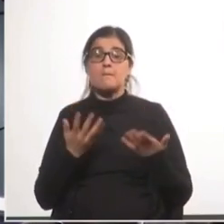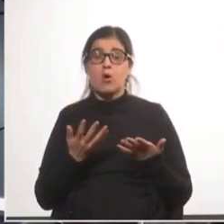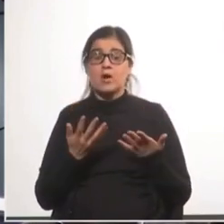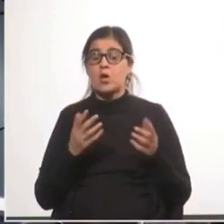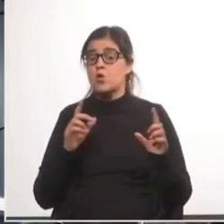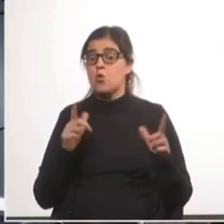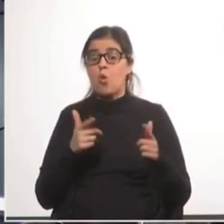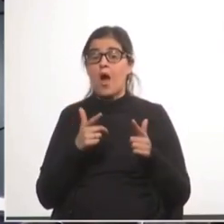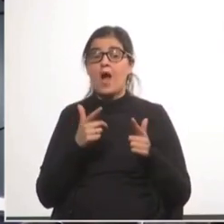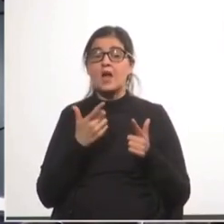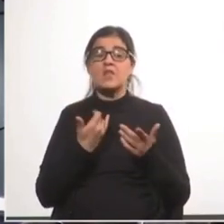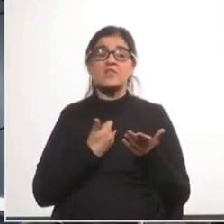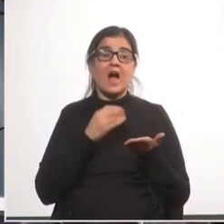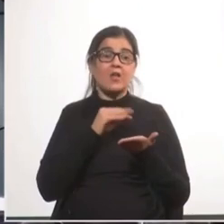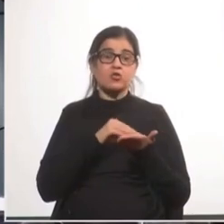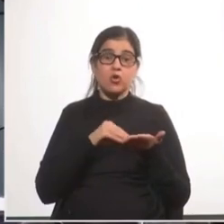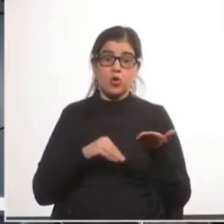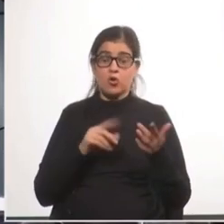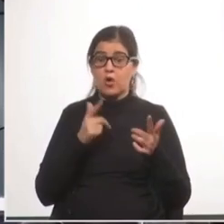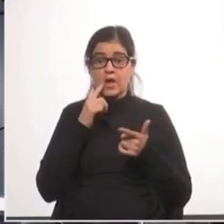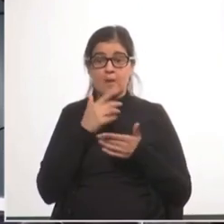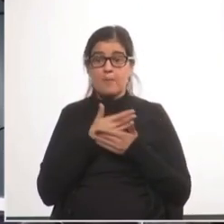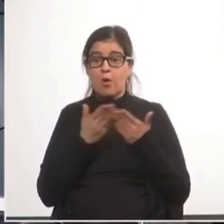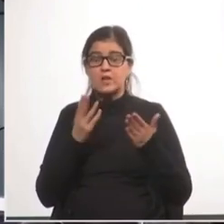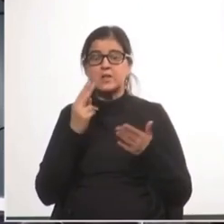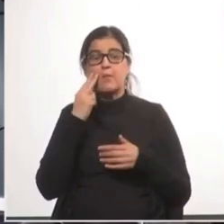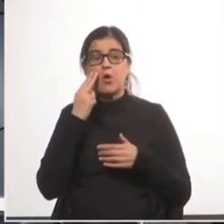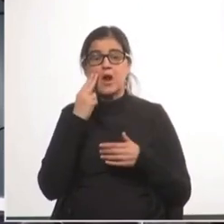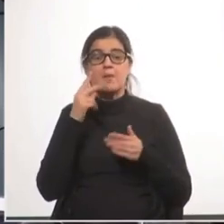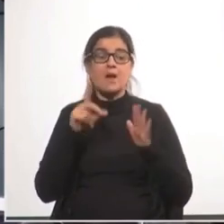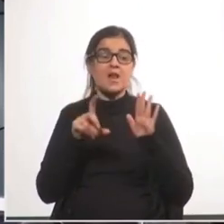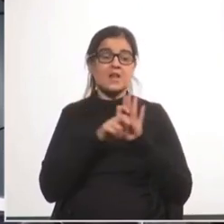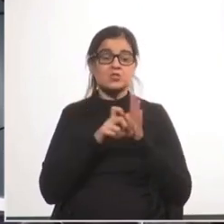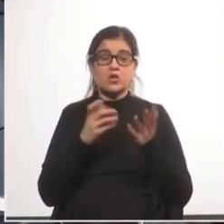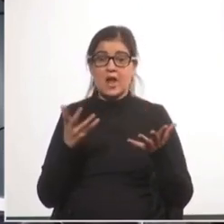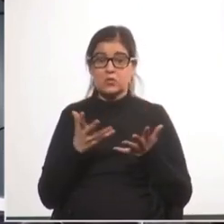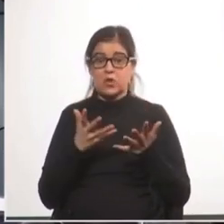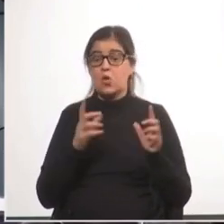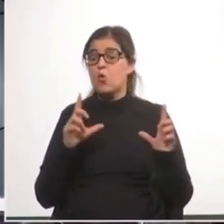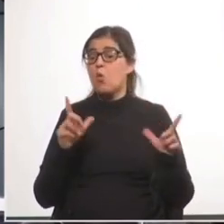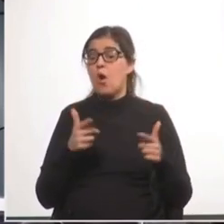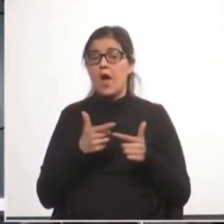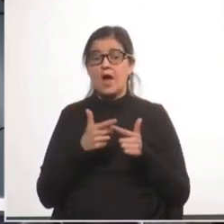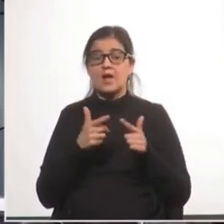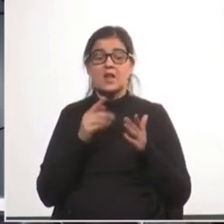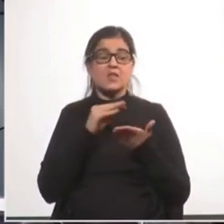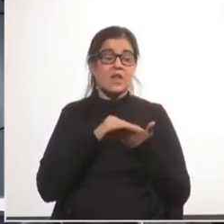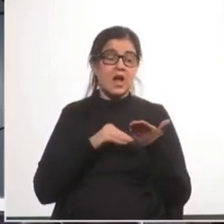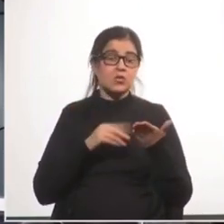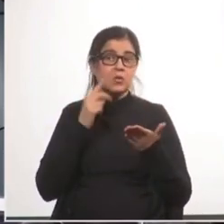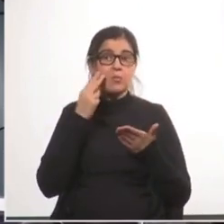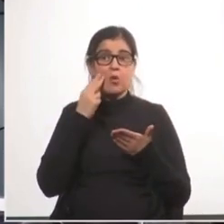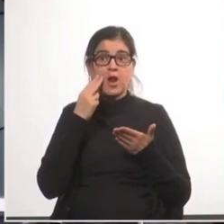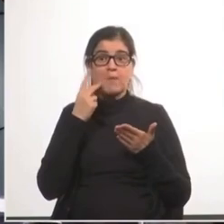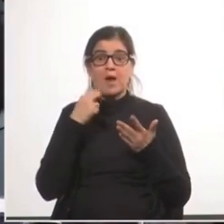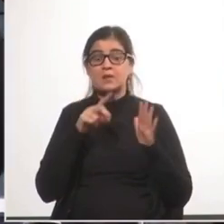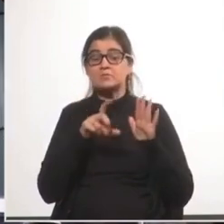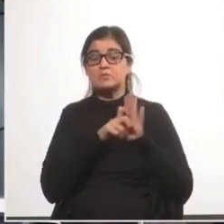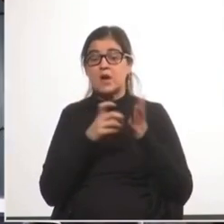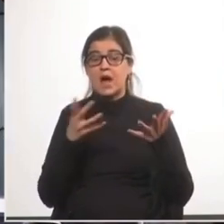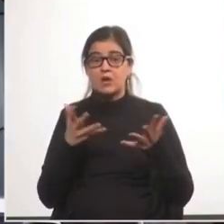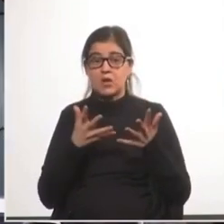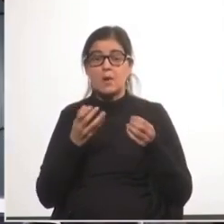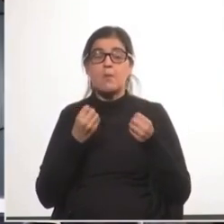no hay datos que muestren problemas en la legislación actual. No hay datos que muestren problemas en la legislación